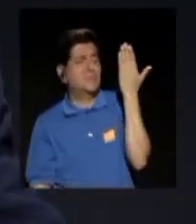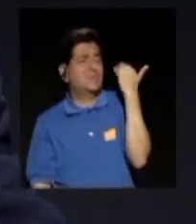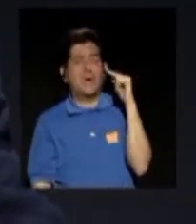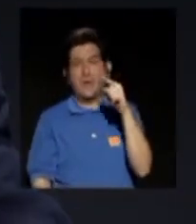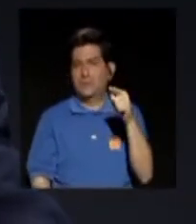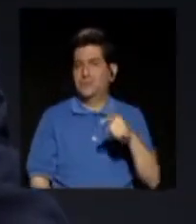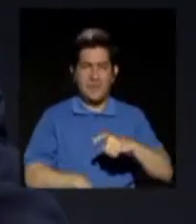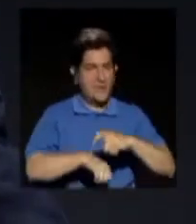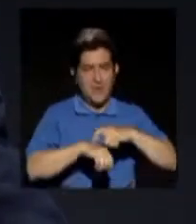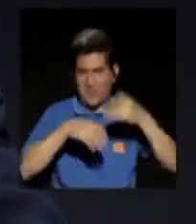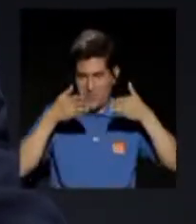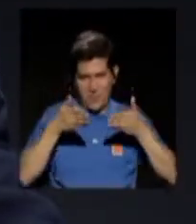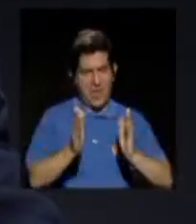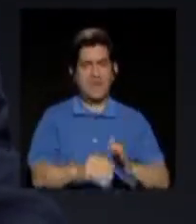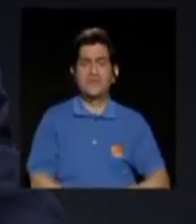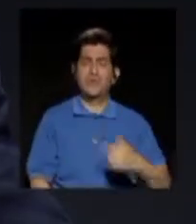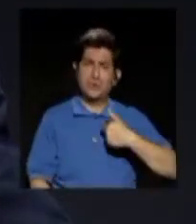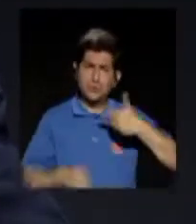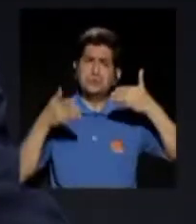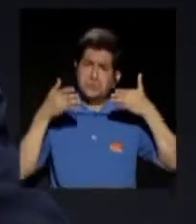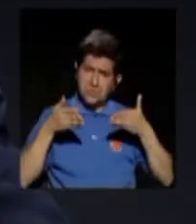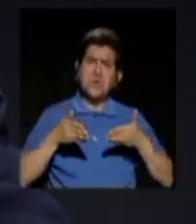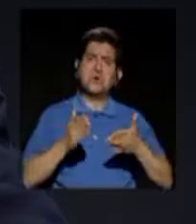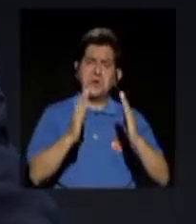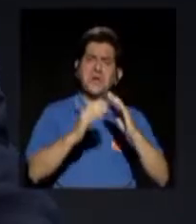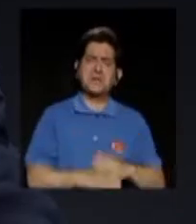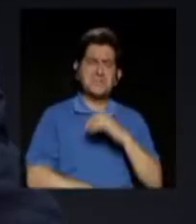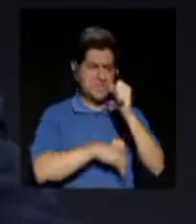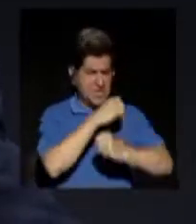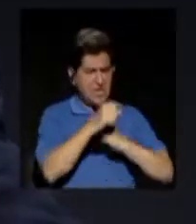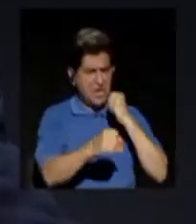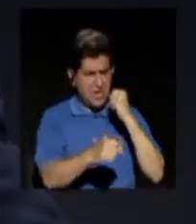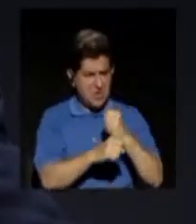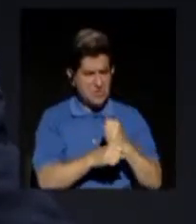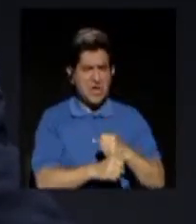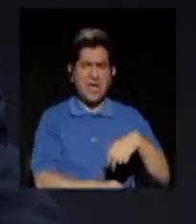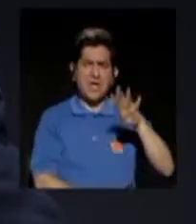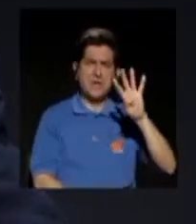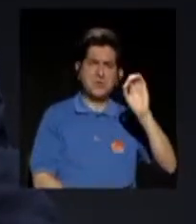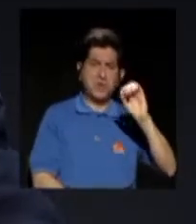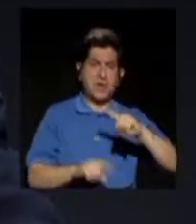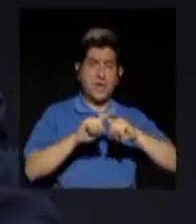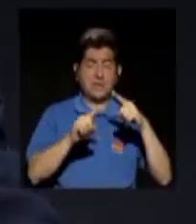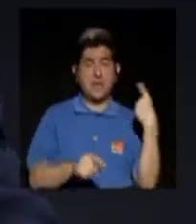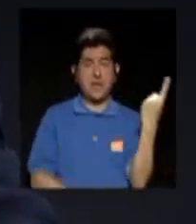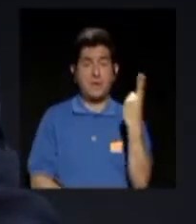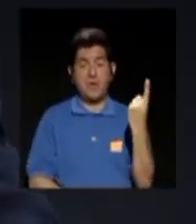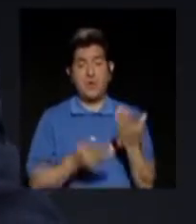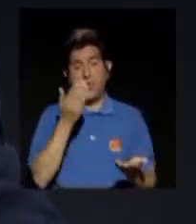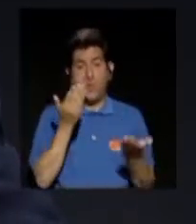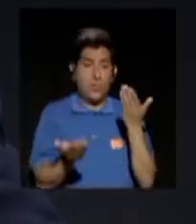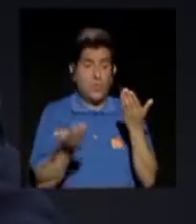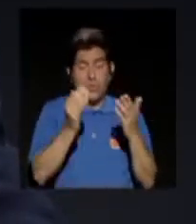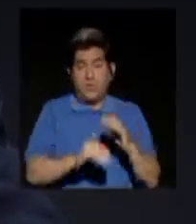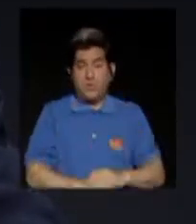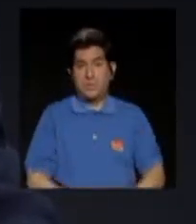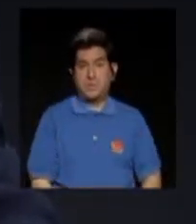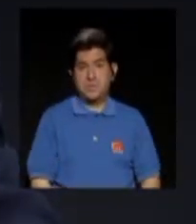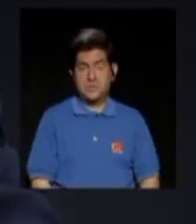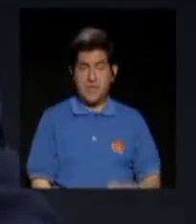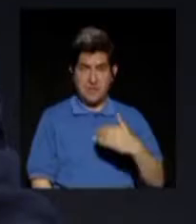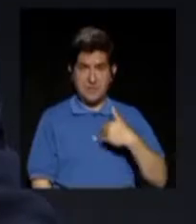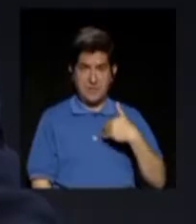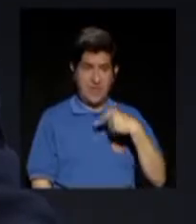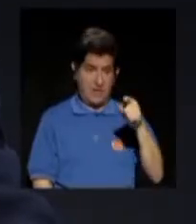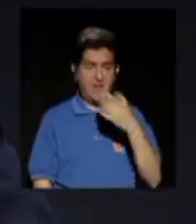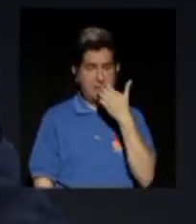nacimiento. Yo nací en la década de los 40, pero soy el único que que cuenta con